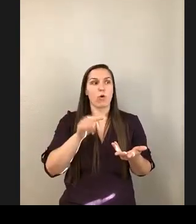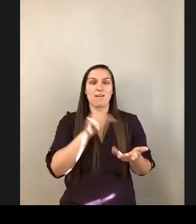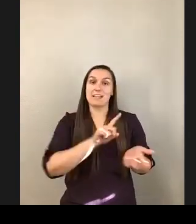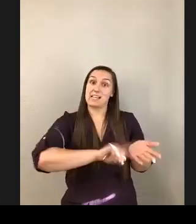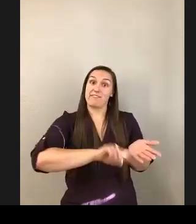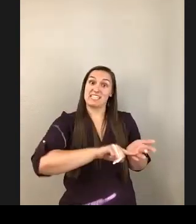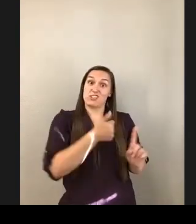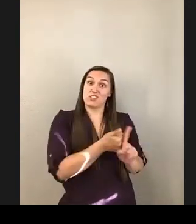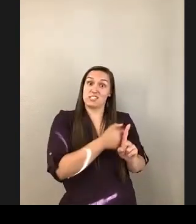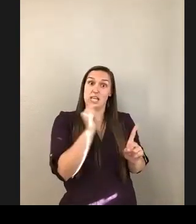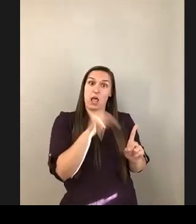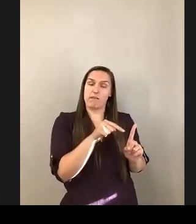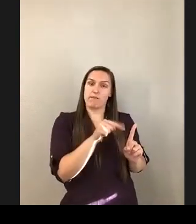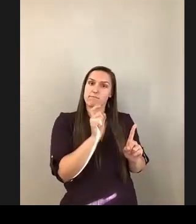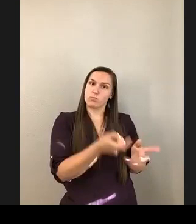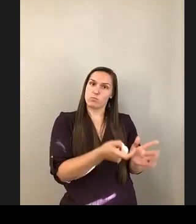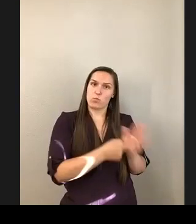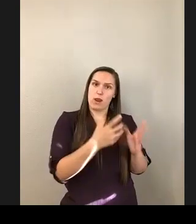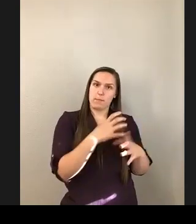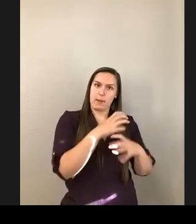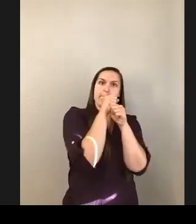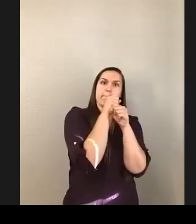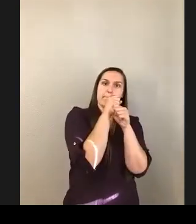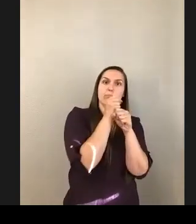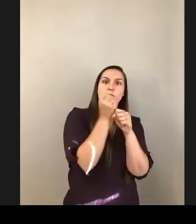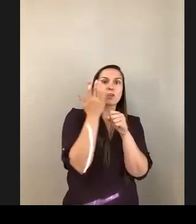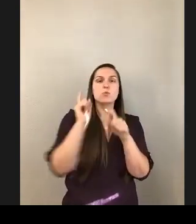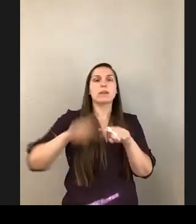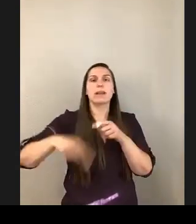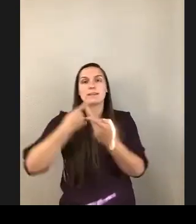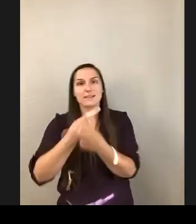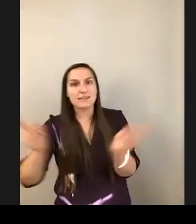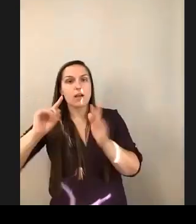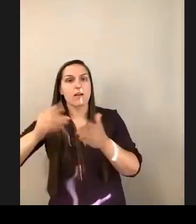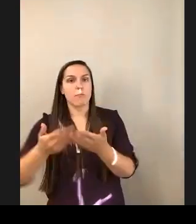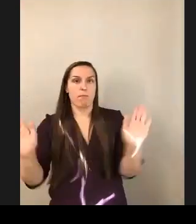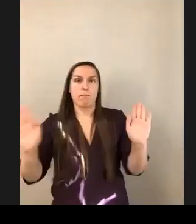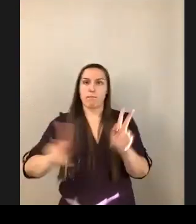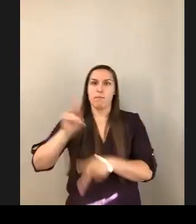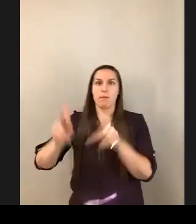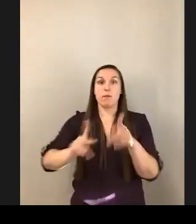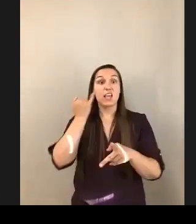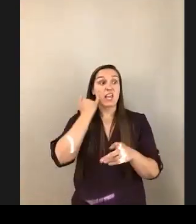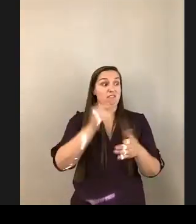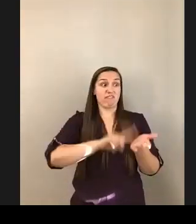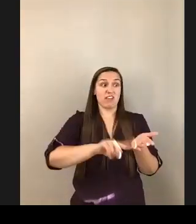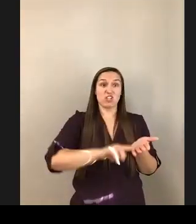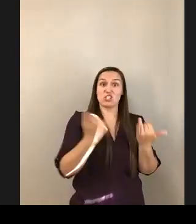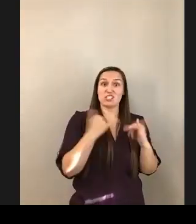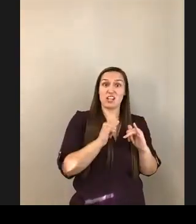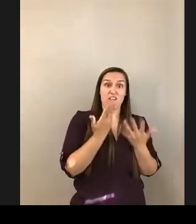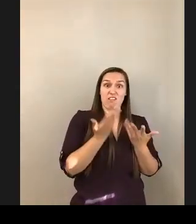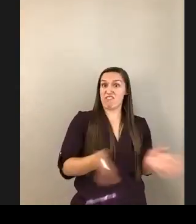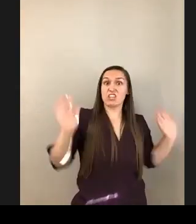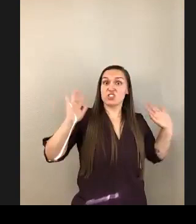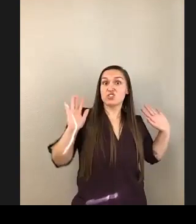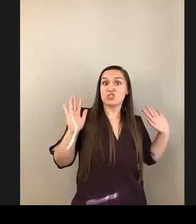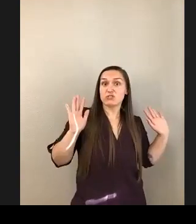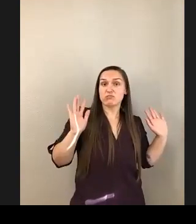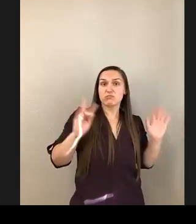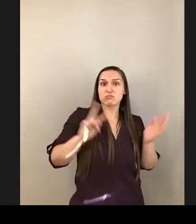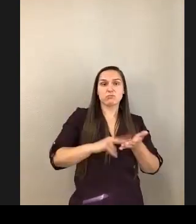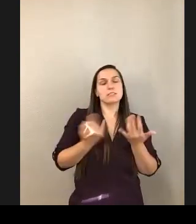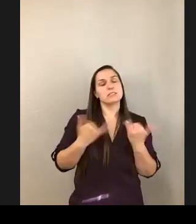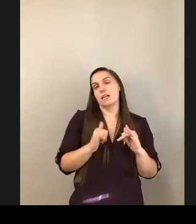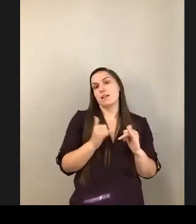para el bien de la investigación que uno no puede revelar al público, aunque haya finalizado la investigación.